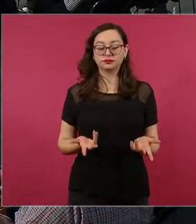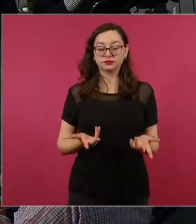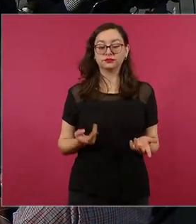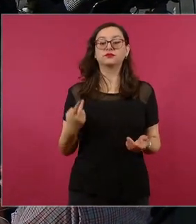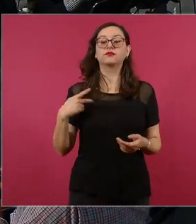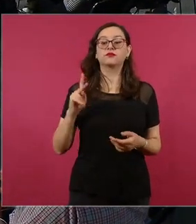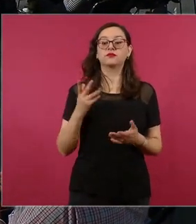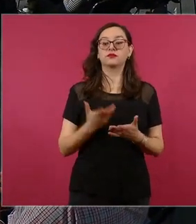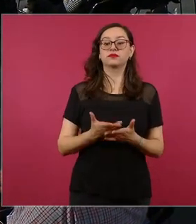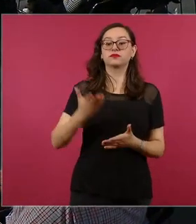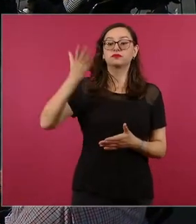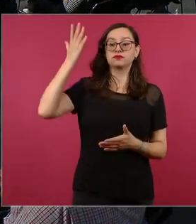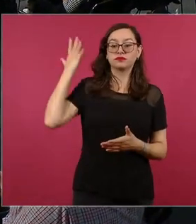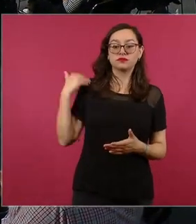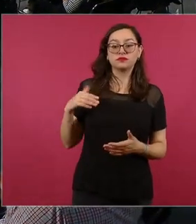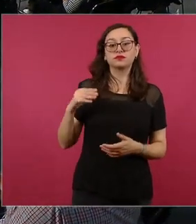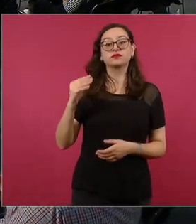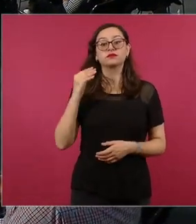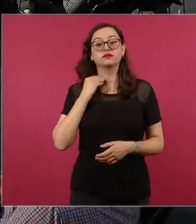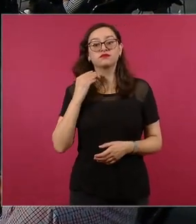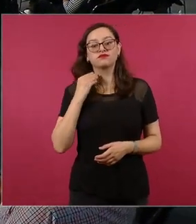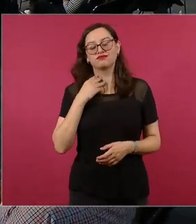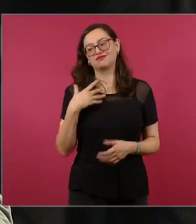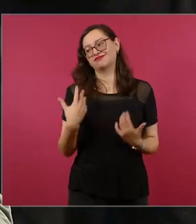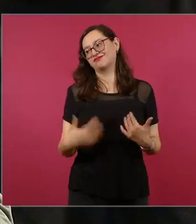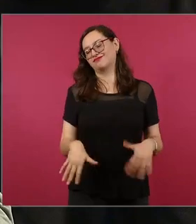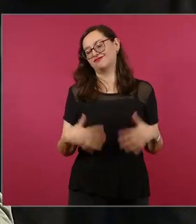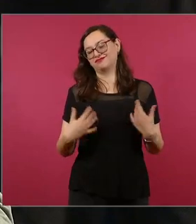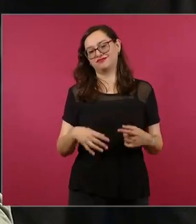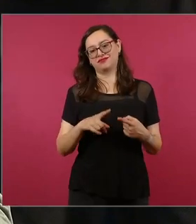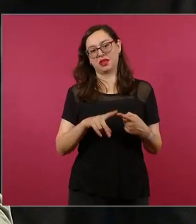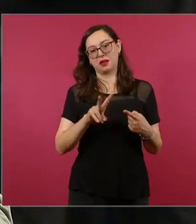abogados como Vallarta, José María Iglesias,